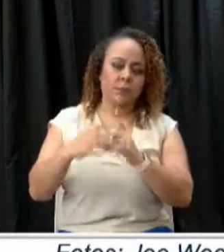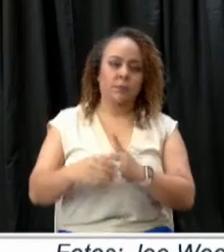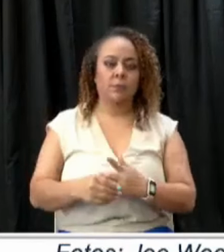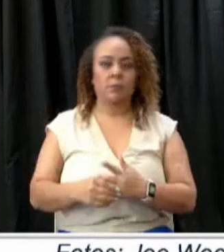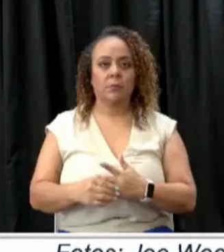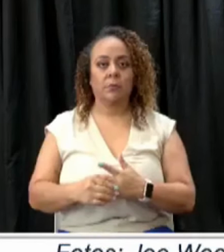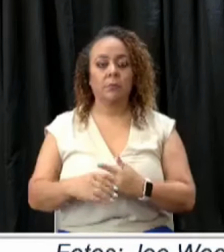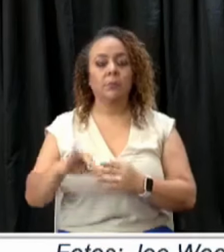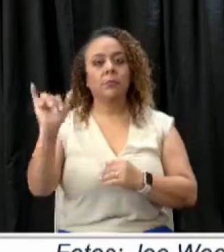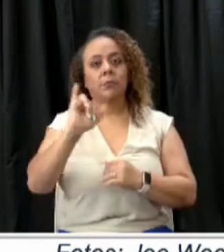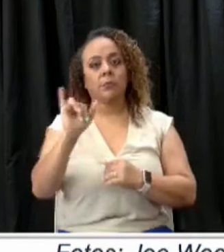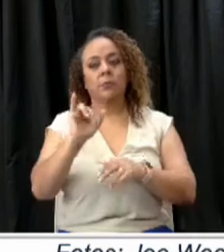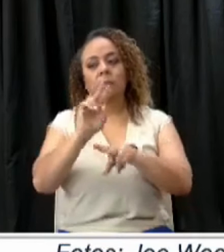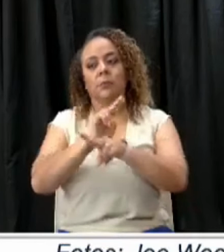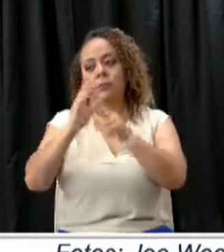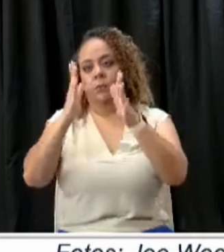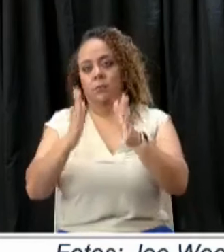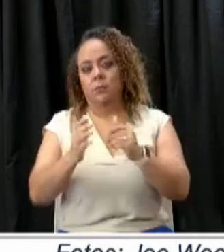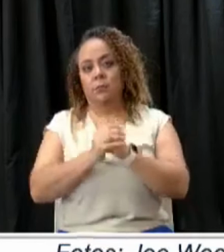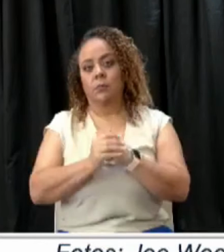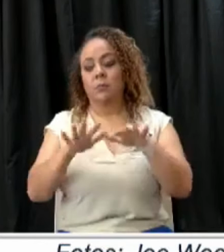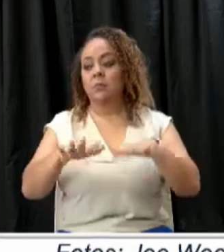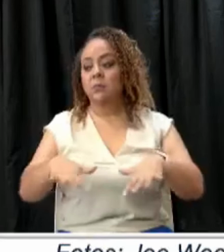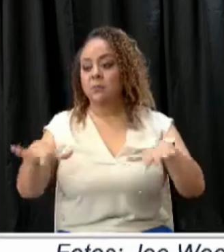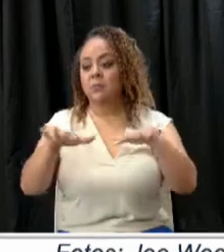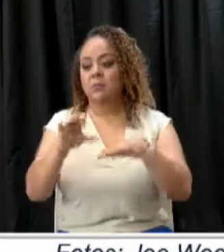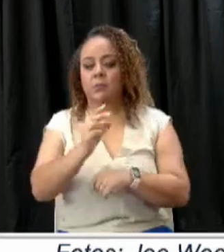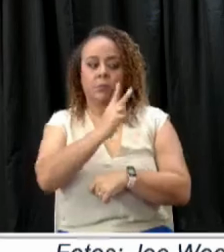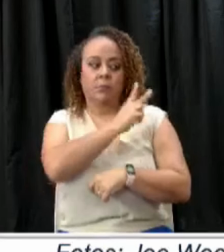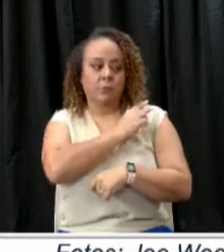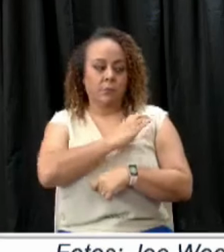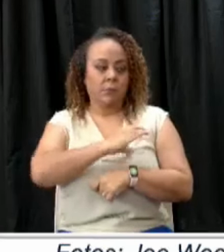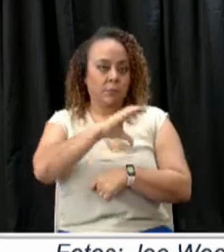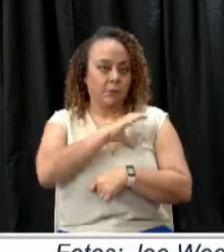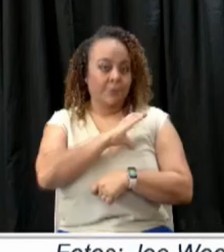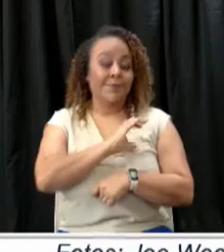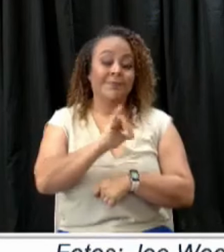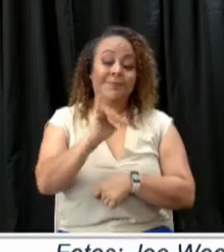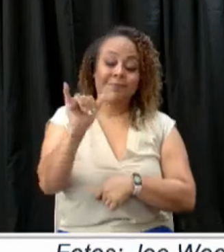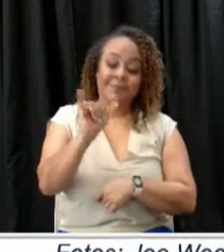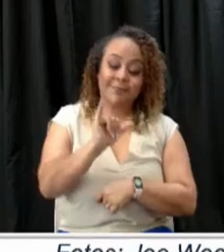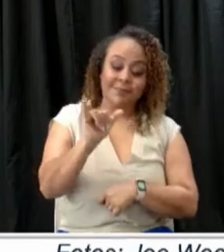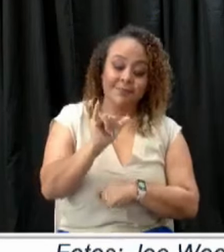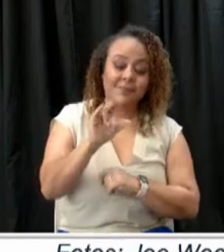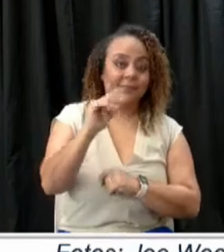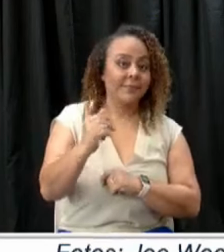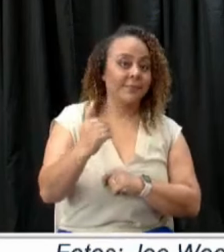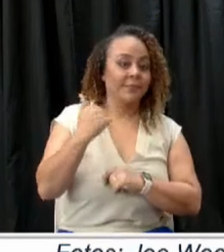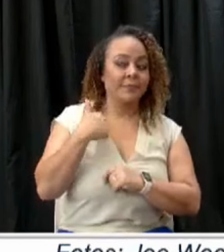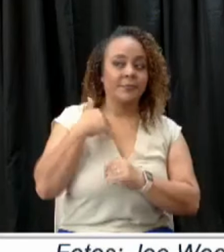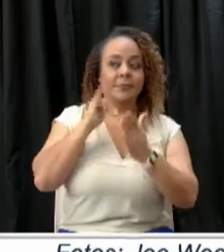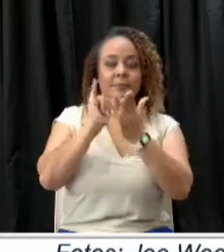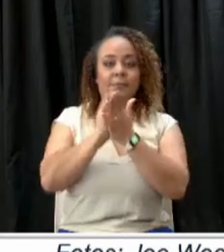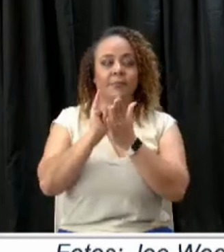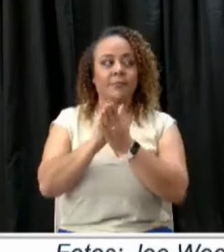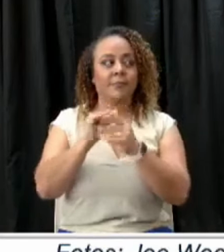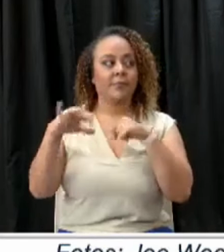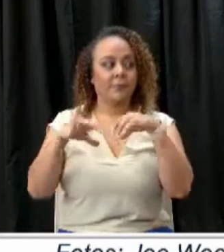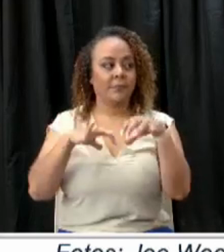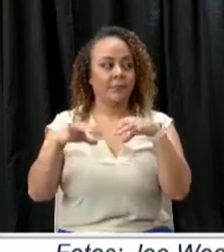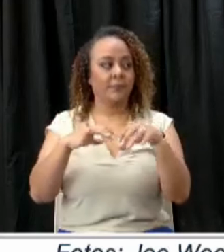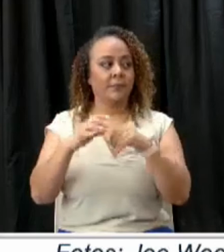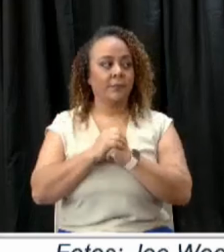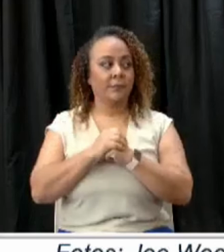como lo pueden ser supervisores en campo o jefes de calidad, que también, aunque no tengan esa